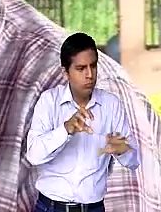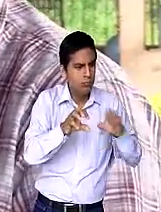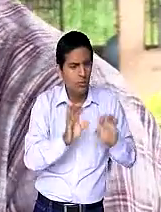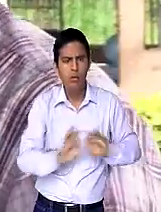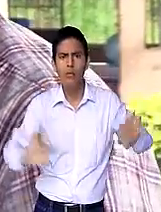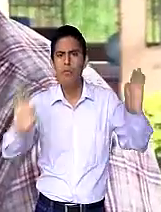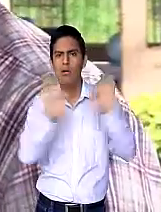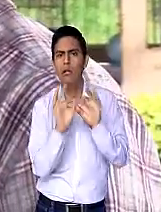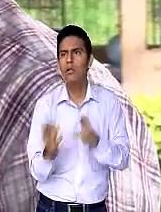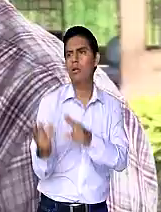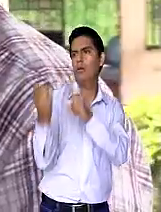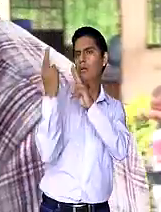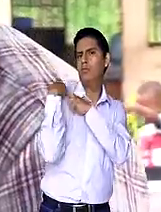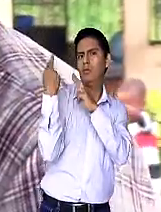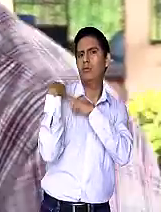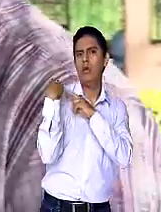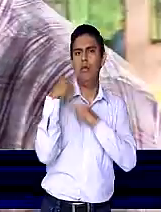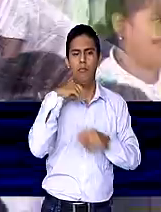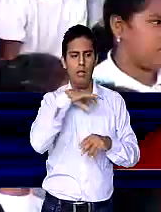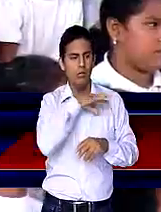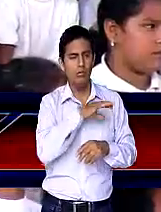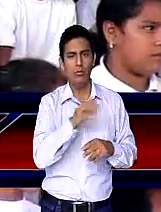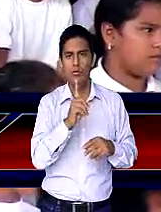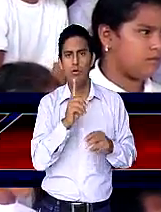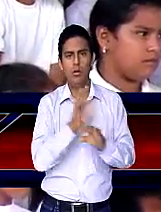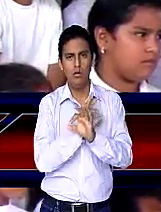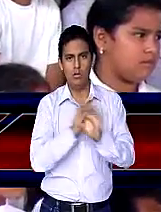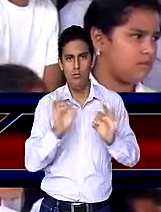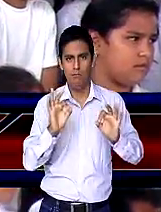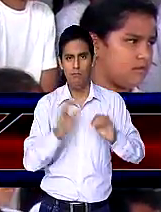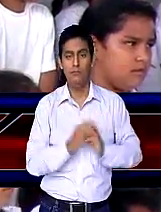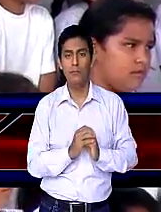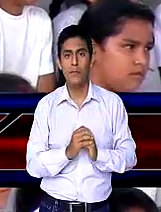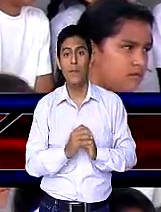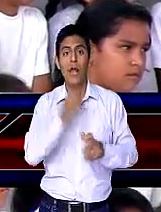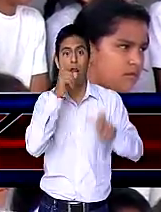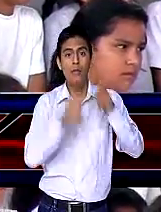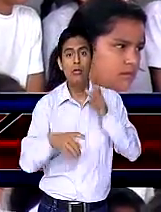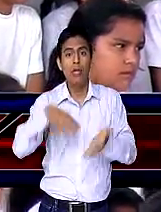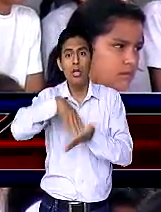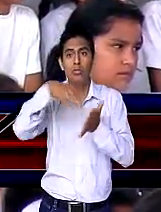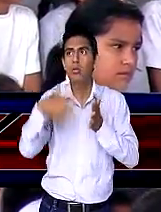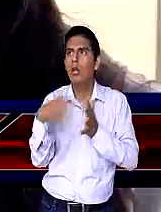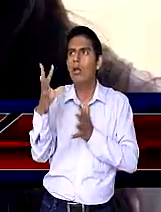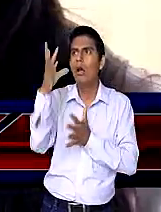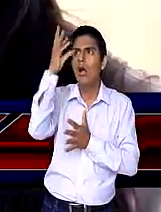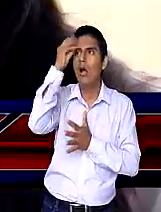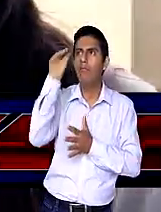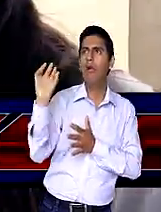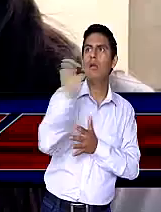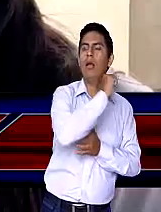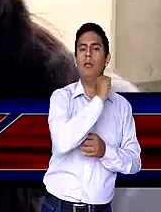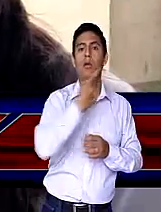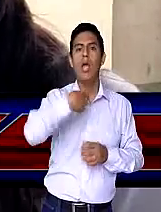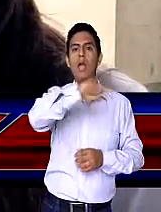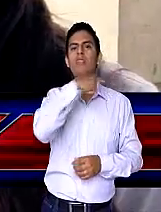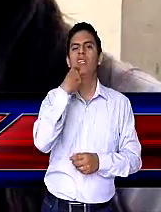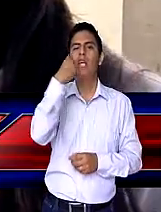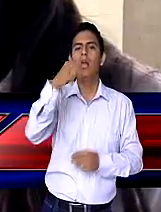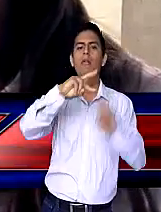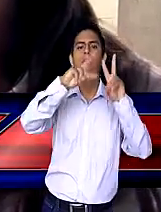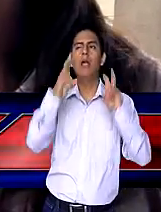manejar y ser responsables con los residuos sólidos. El mensaje fue captado por las y los estudiantes, quienes expresaron